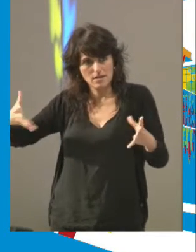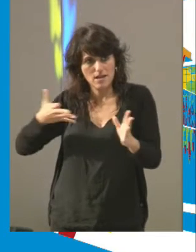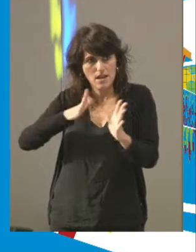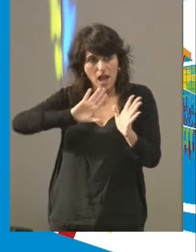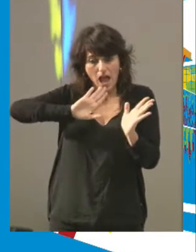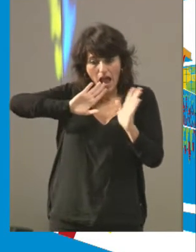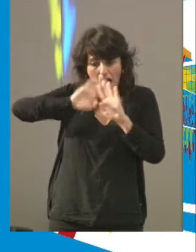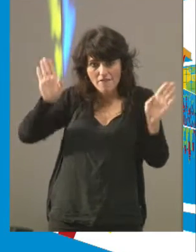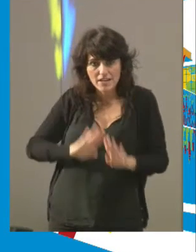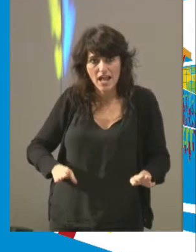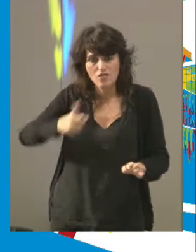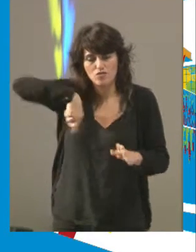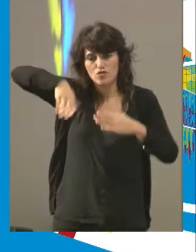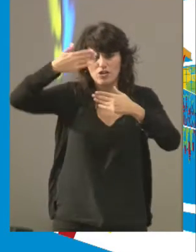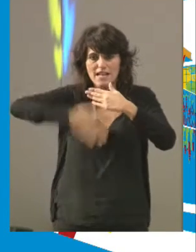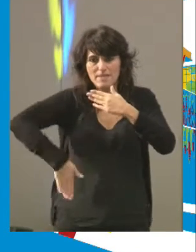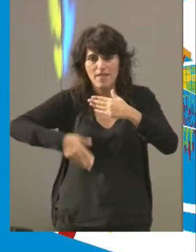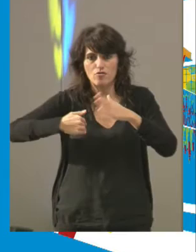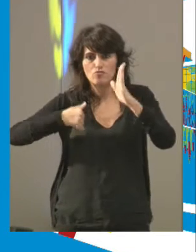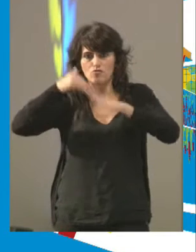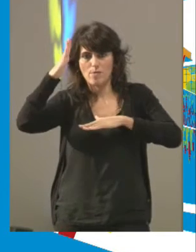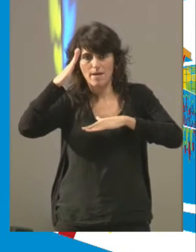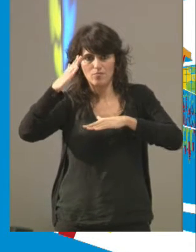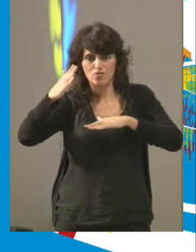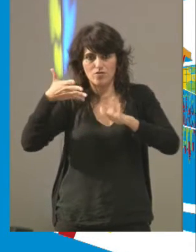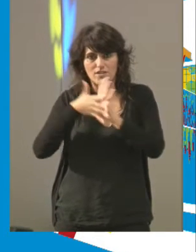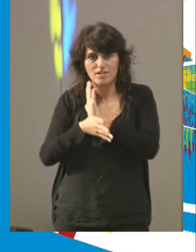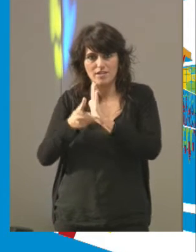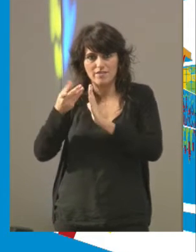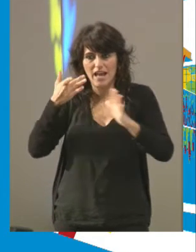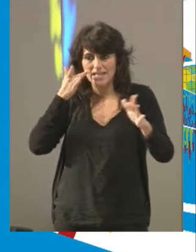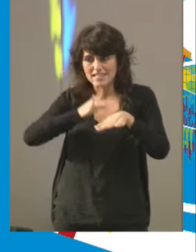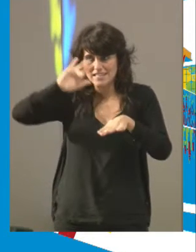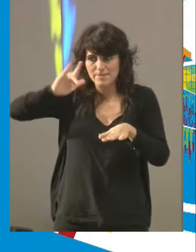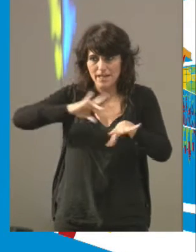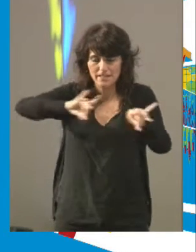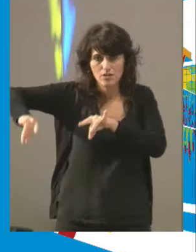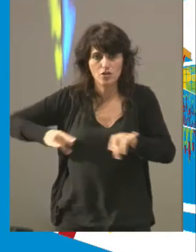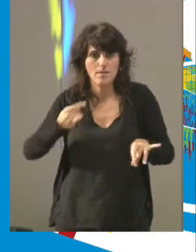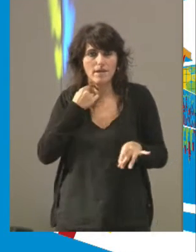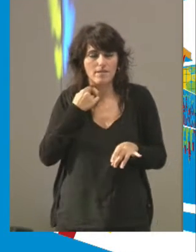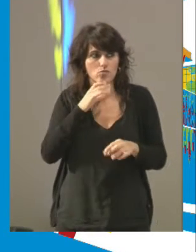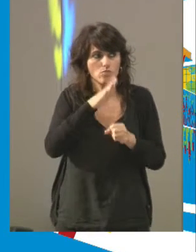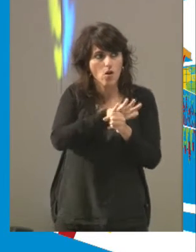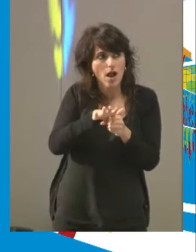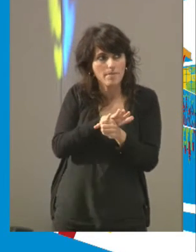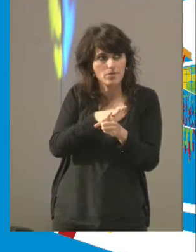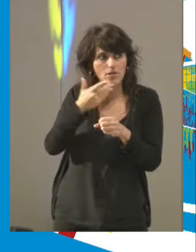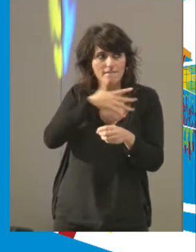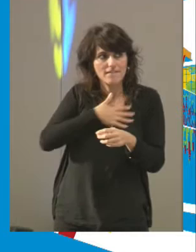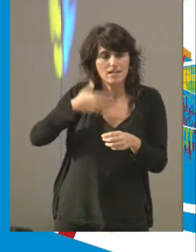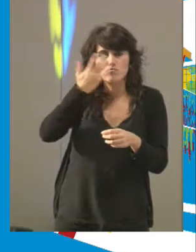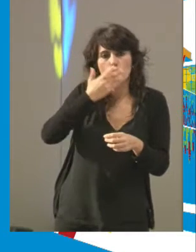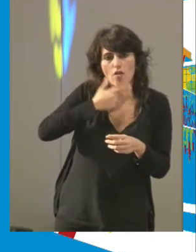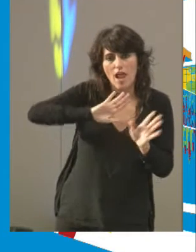siempre superaríamos esa limitación perdiendo sensibilidad territorial por uno de los ámbitos. Si queríamos conocer mucho un ámbito pequeño,